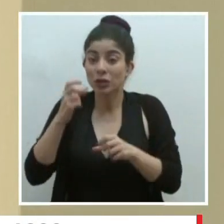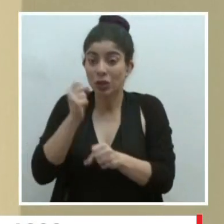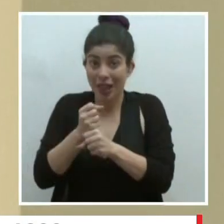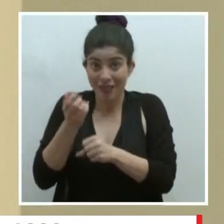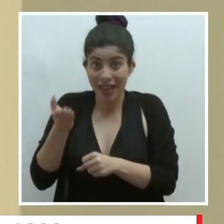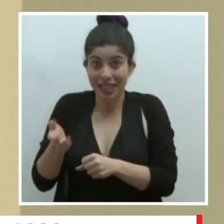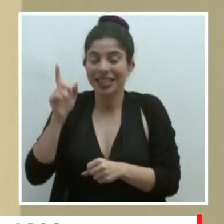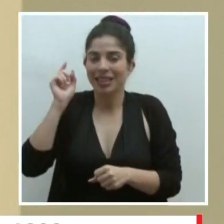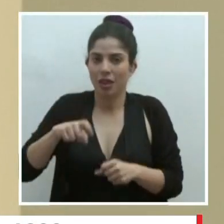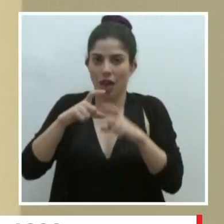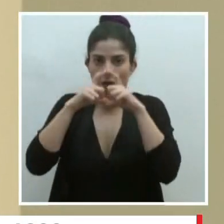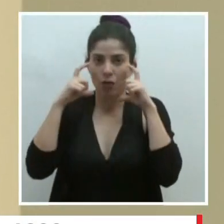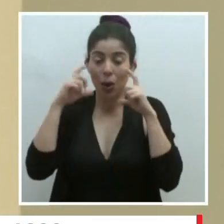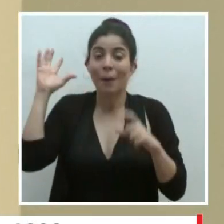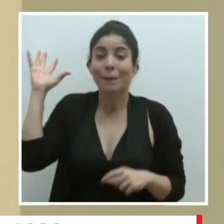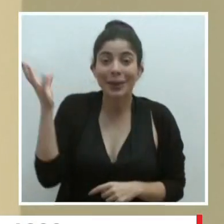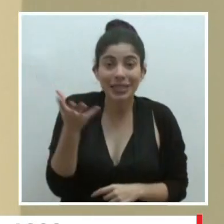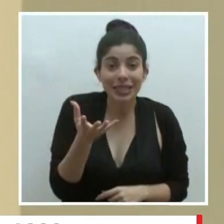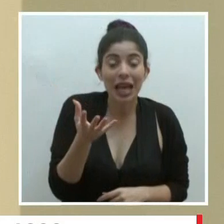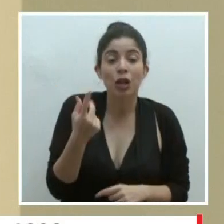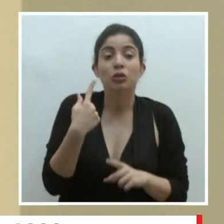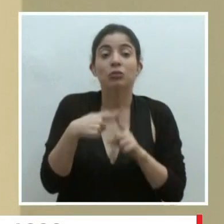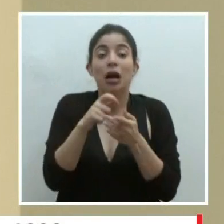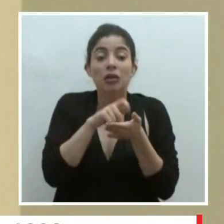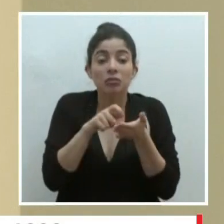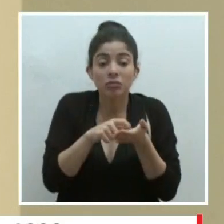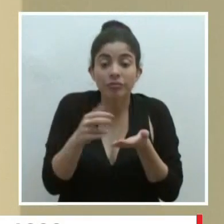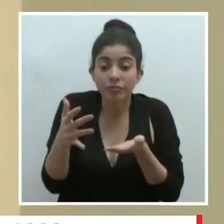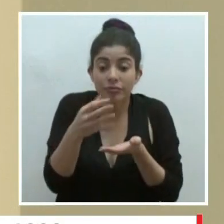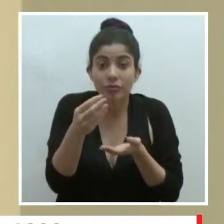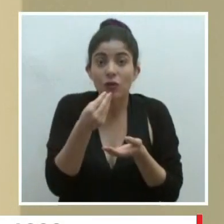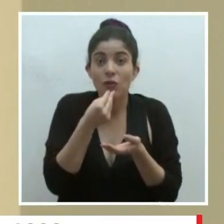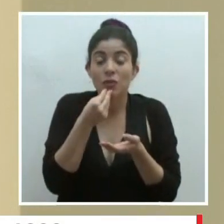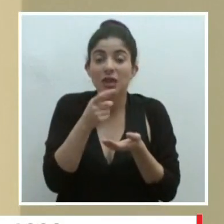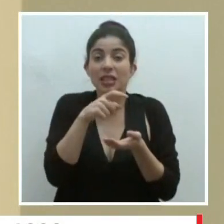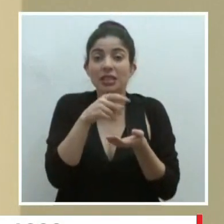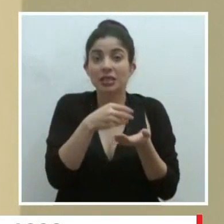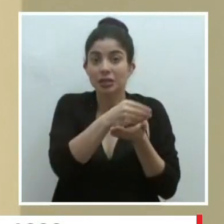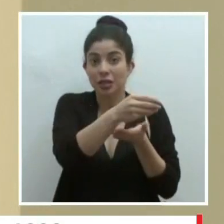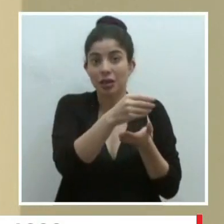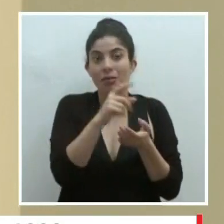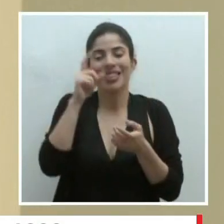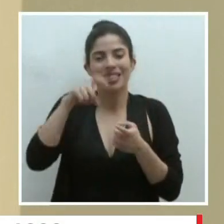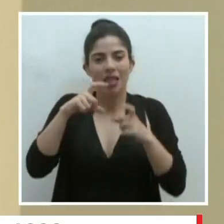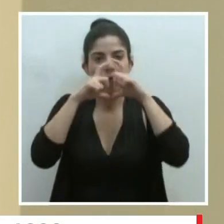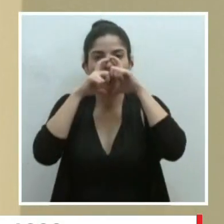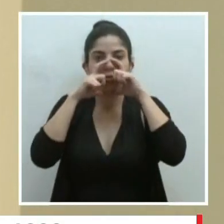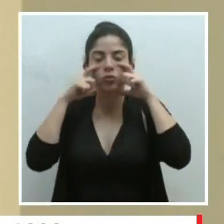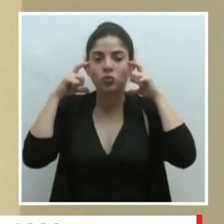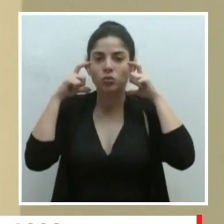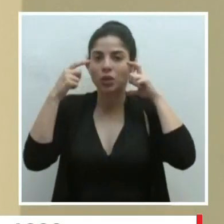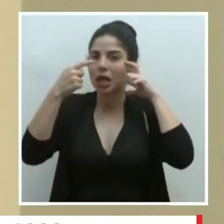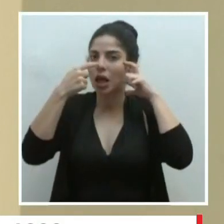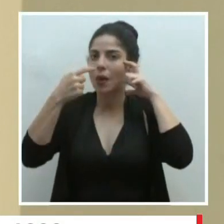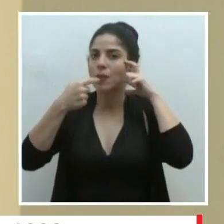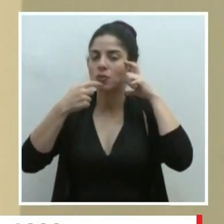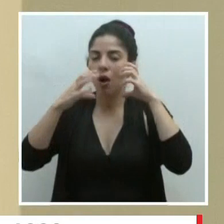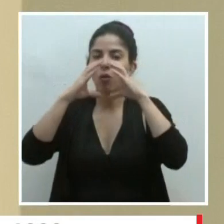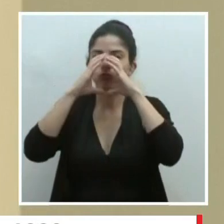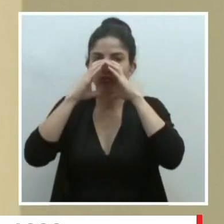y que ya dijimos que para los meseros, para los que toman las órdenes, sí tiene que ser que cubra directamente nariz y boca de una forma más apegada,